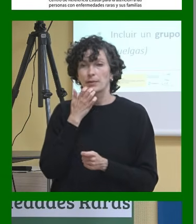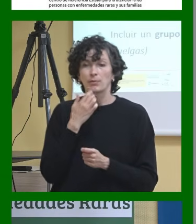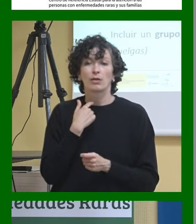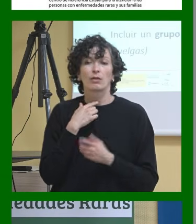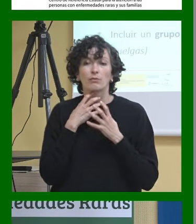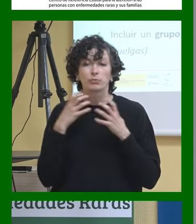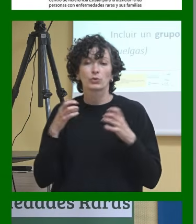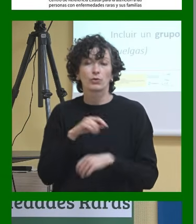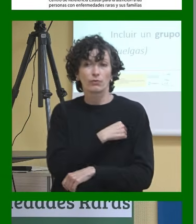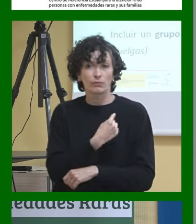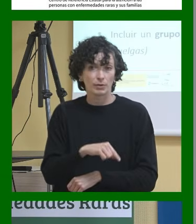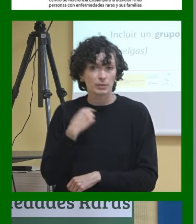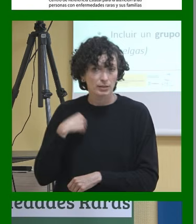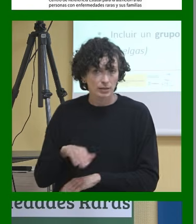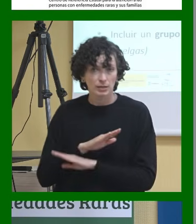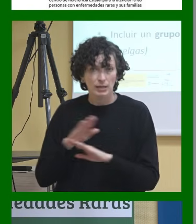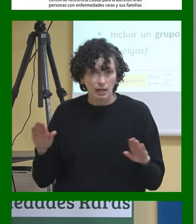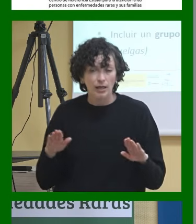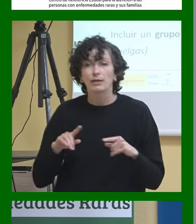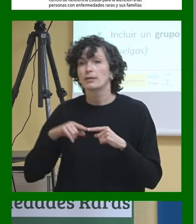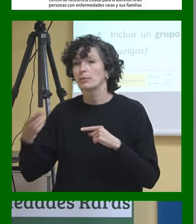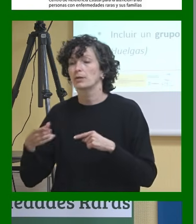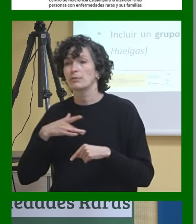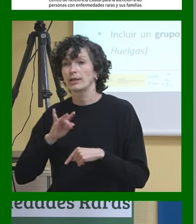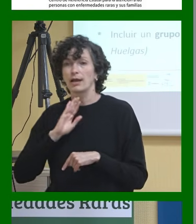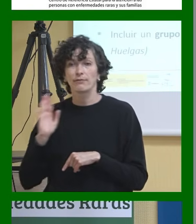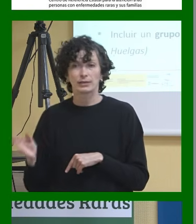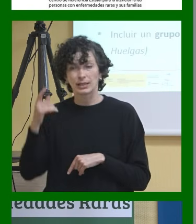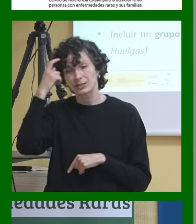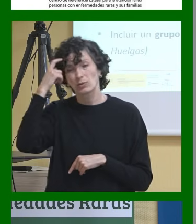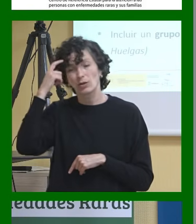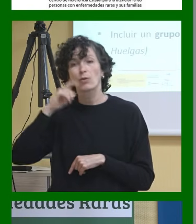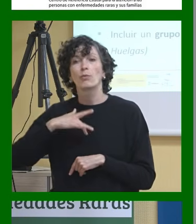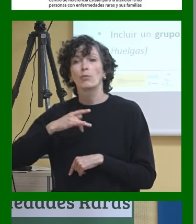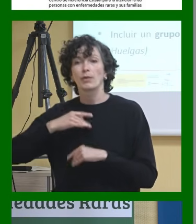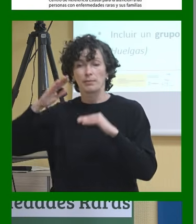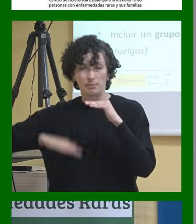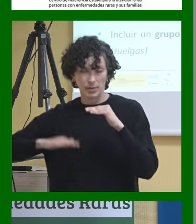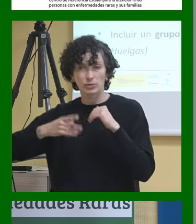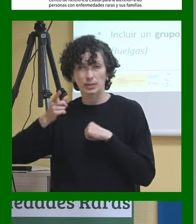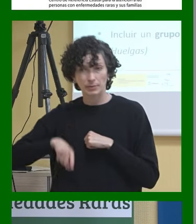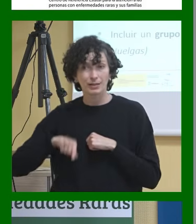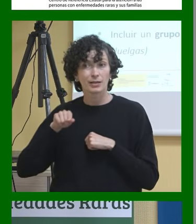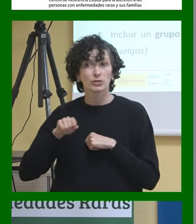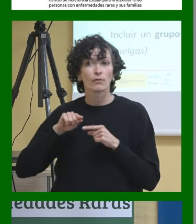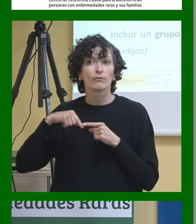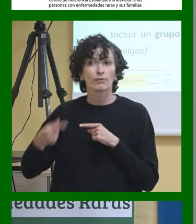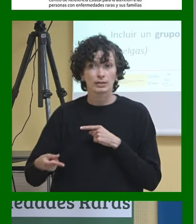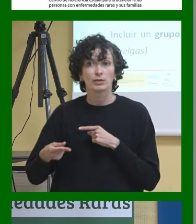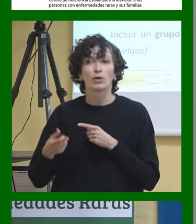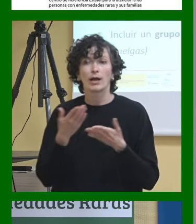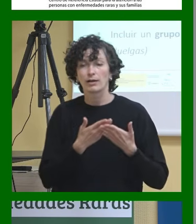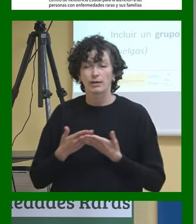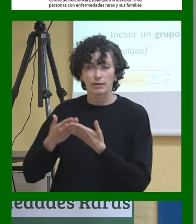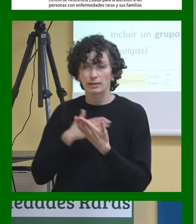fiebre, pueda a lo mejor reducirse toda la afectación psicológica. Queremos analizar esos efectos de las